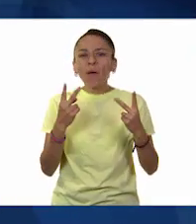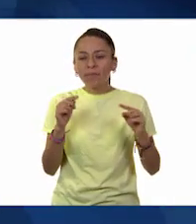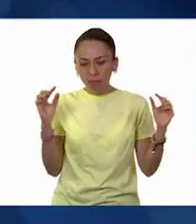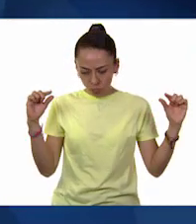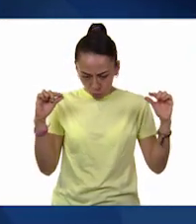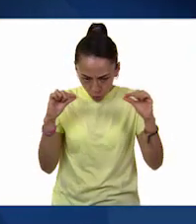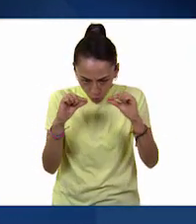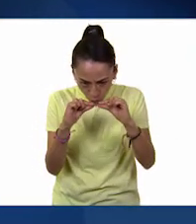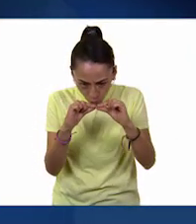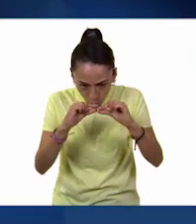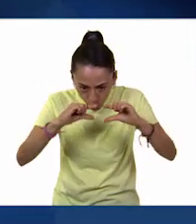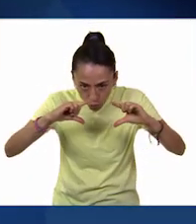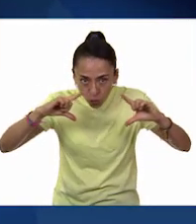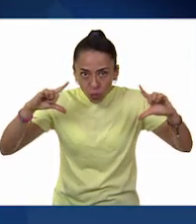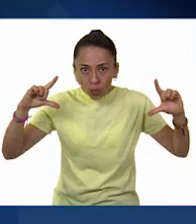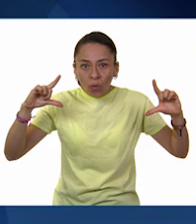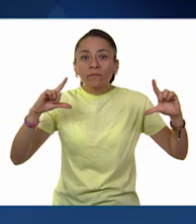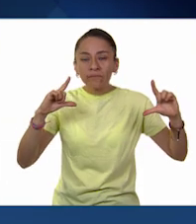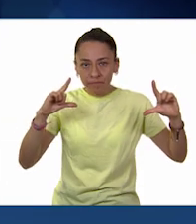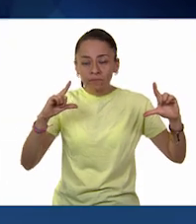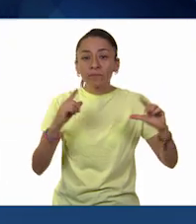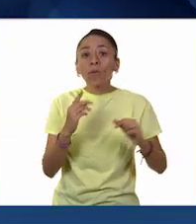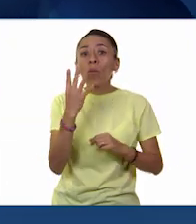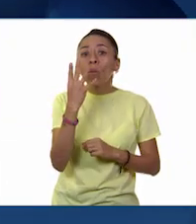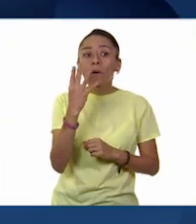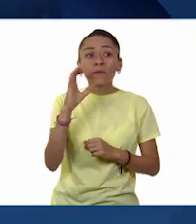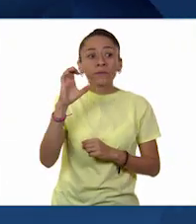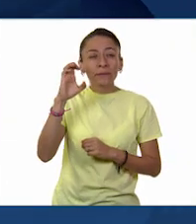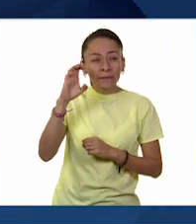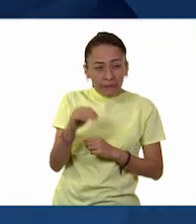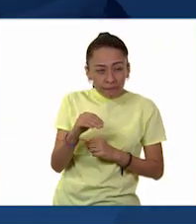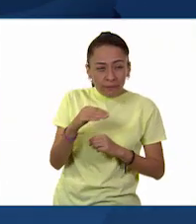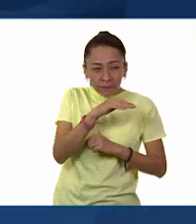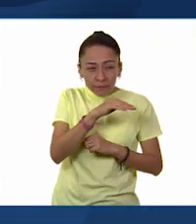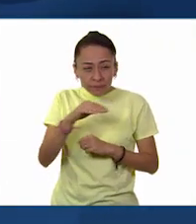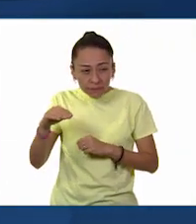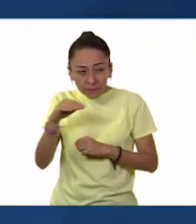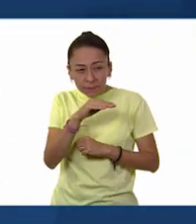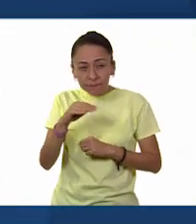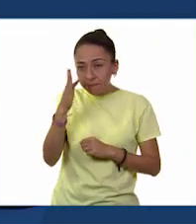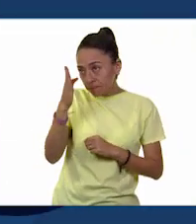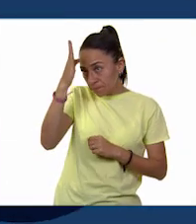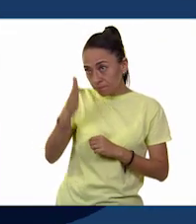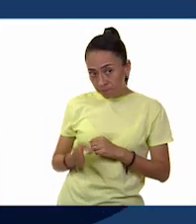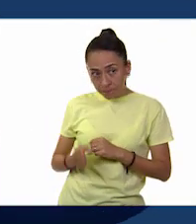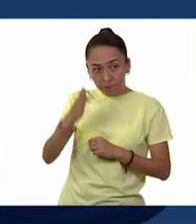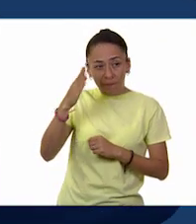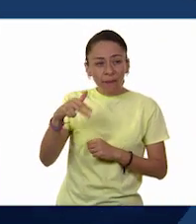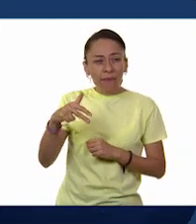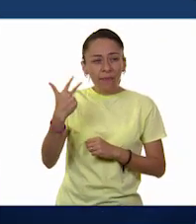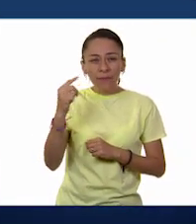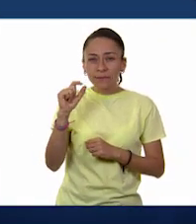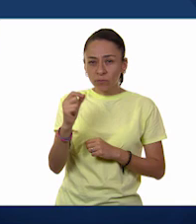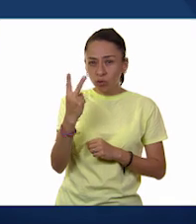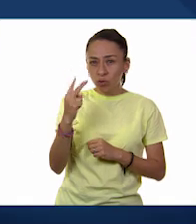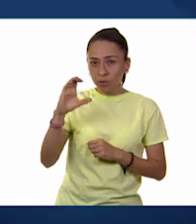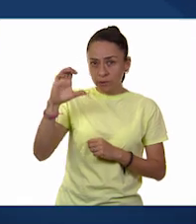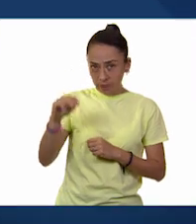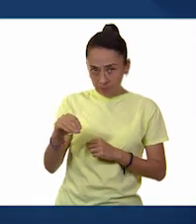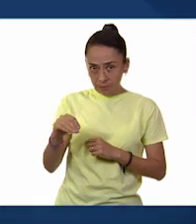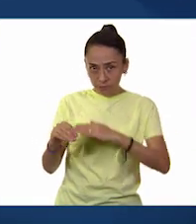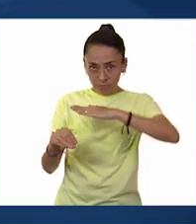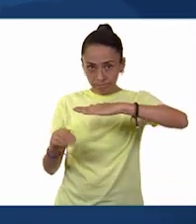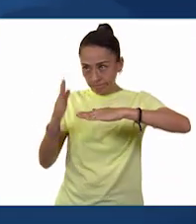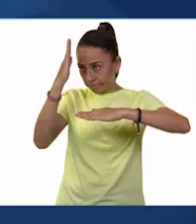centímetros y su base correspondiente mide 13.2 centímetros. Por lo tanto, ya tenemos